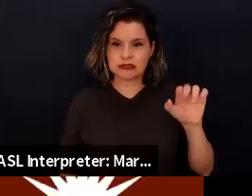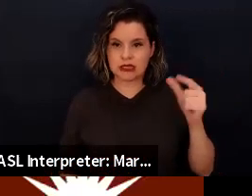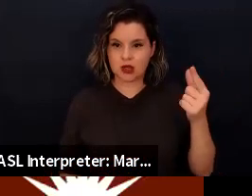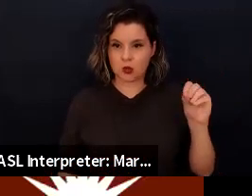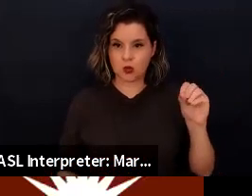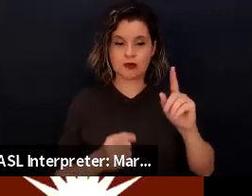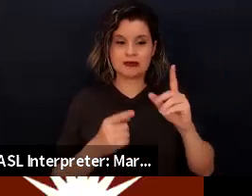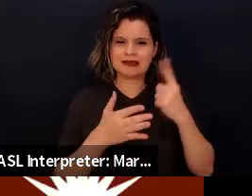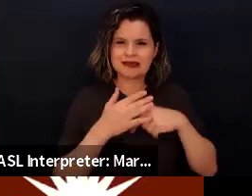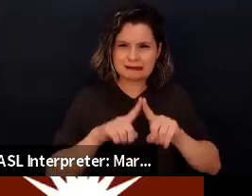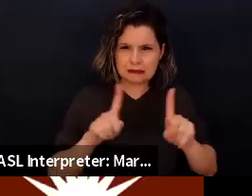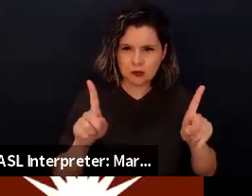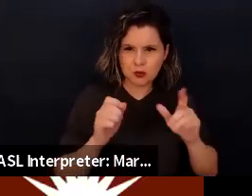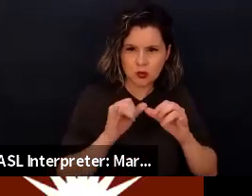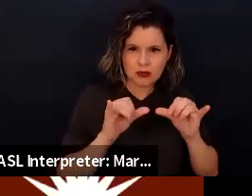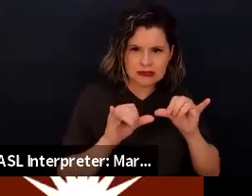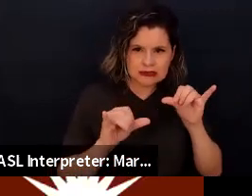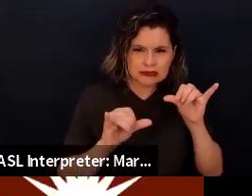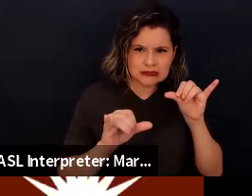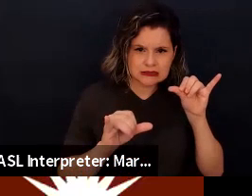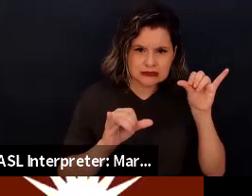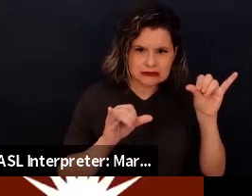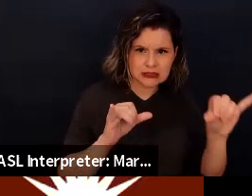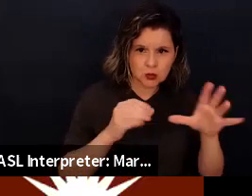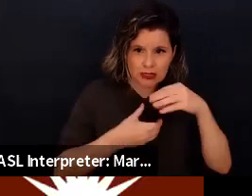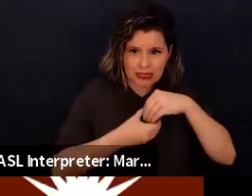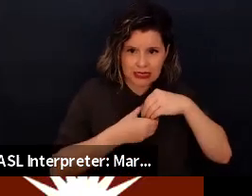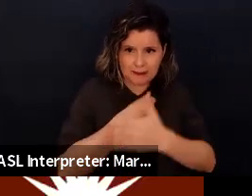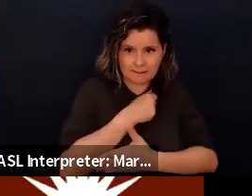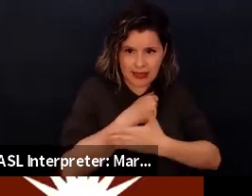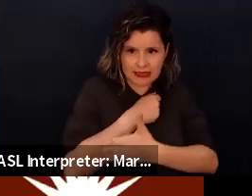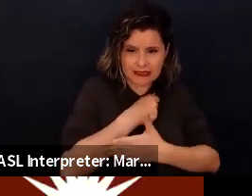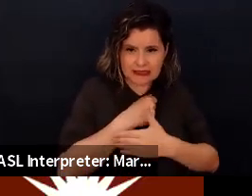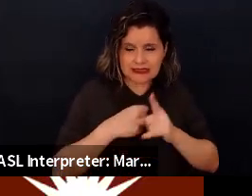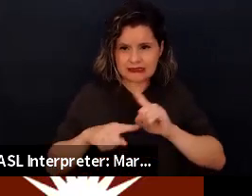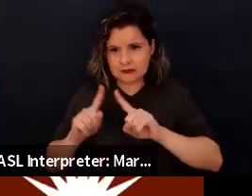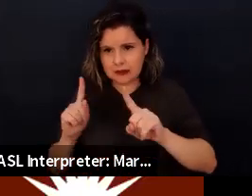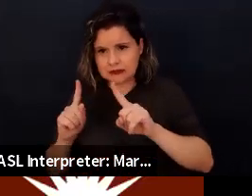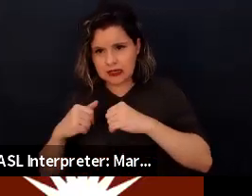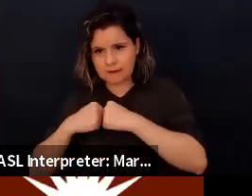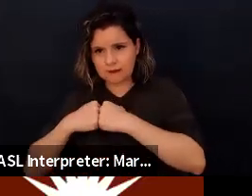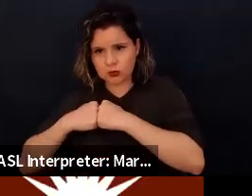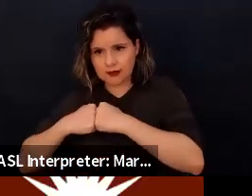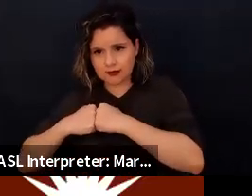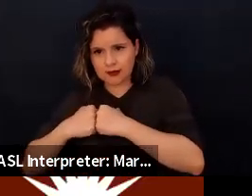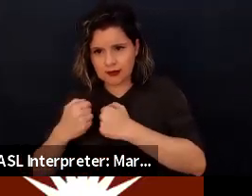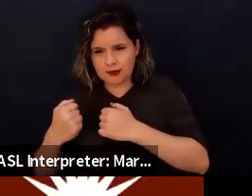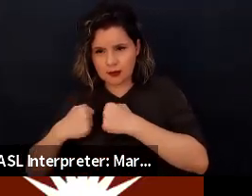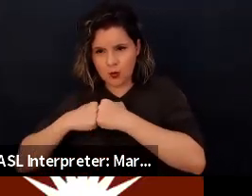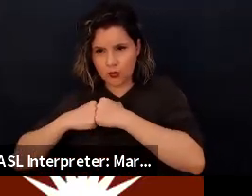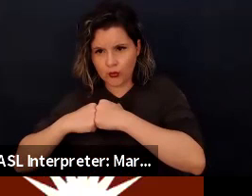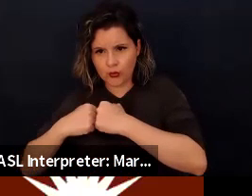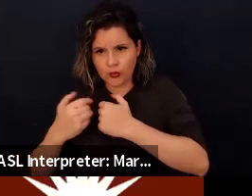es la diferencia de estar en un centro de detención en el interior del país y la diferencia de cuál es cuando